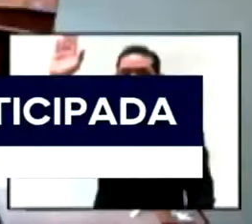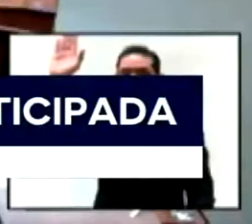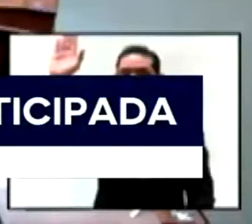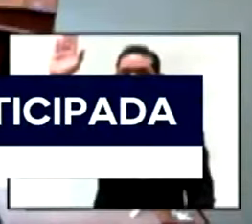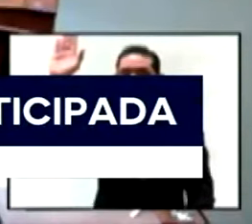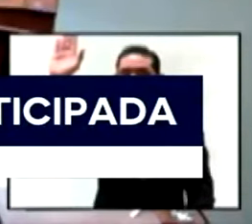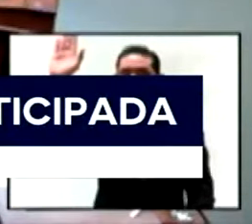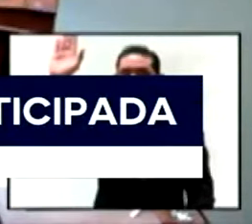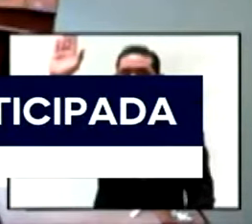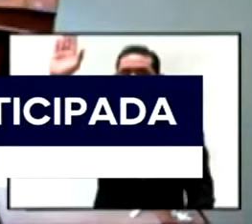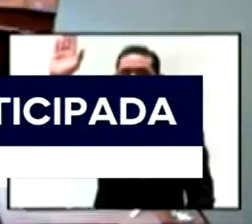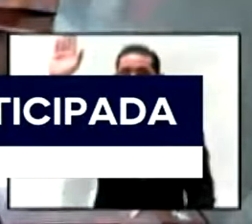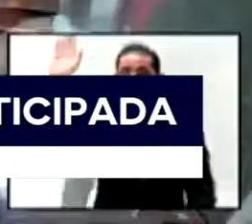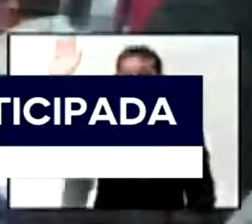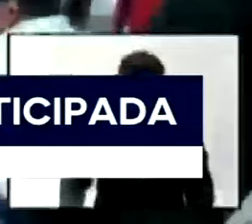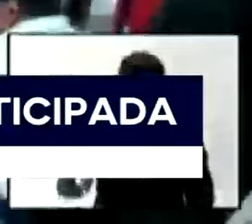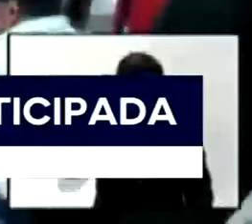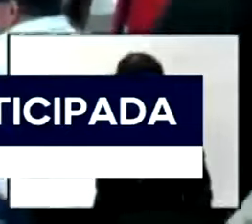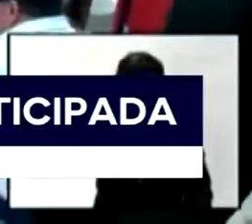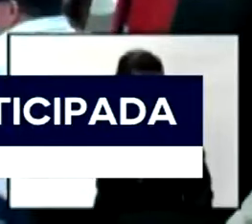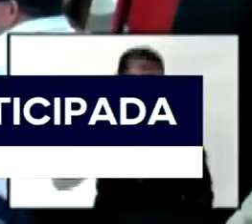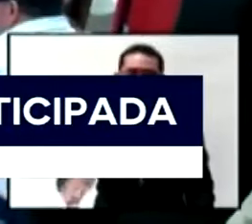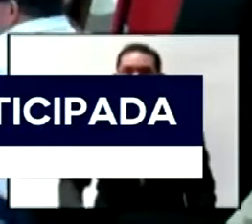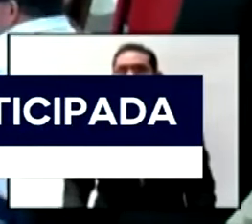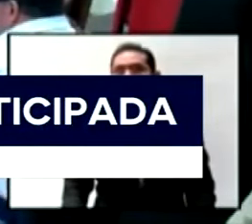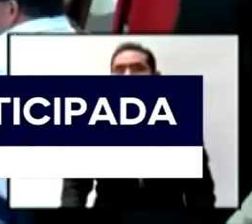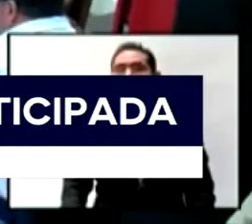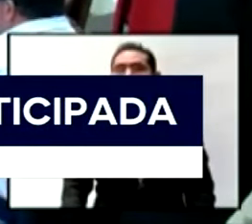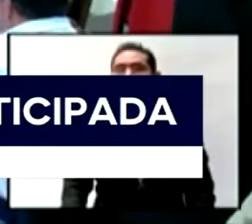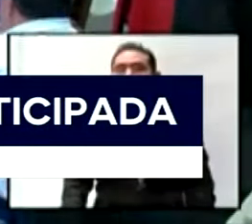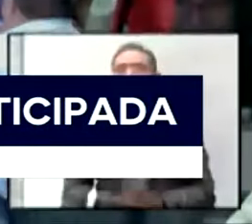objetivo de esta iniciativa es ahorrar el dolor a las personas